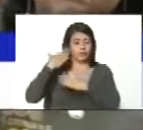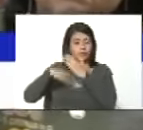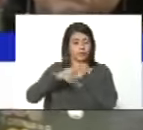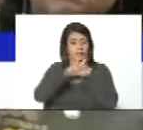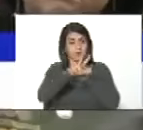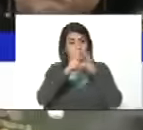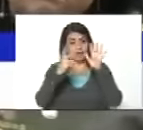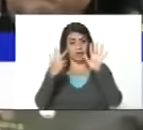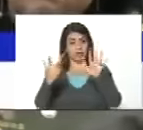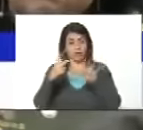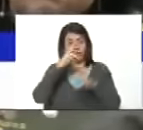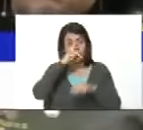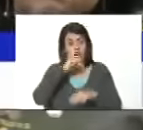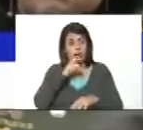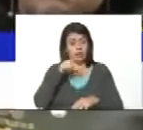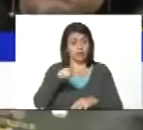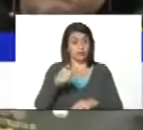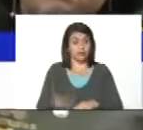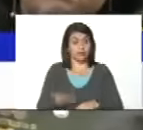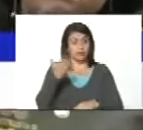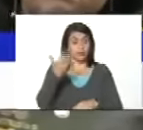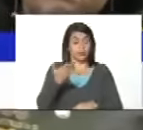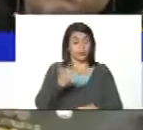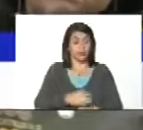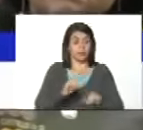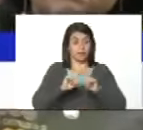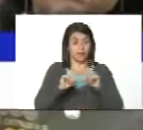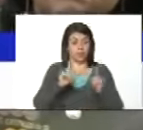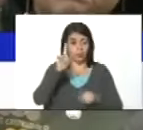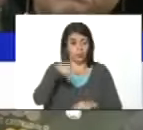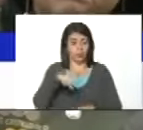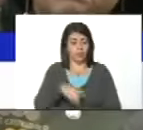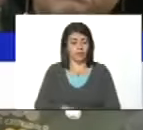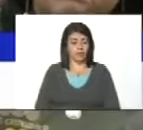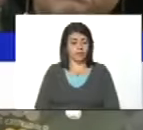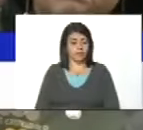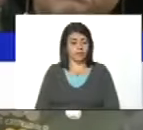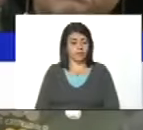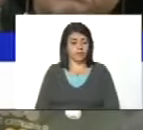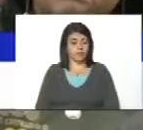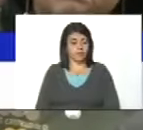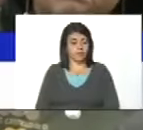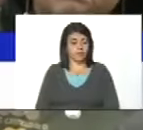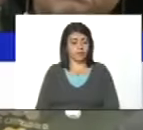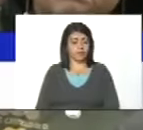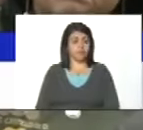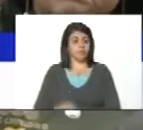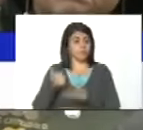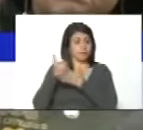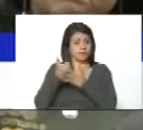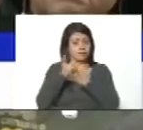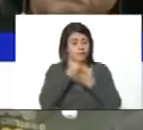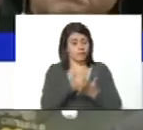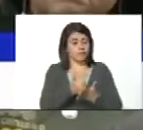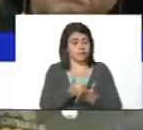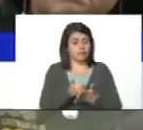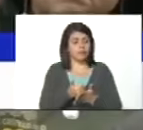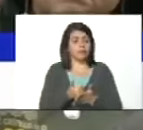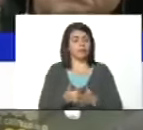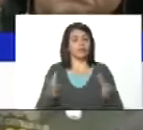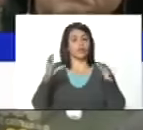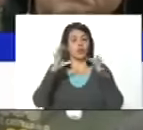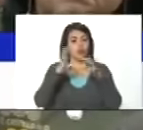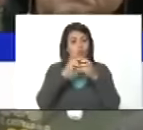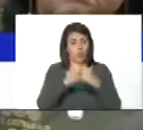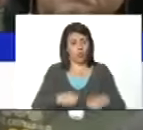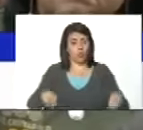38 años y eso es algo muy importante, pero además de eso han tenido una colaboración en las Naciones